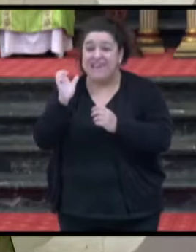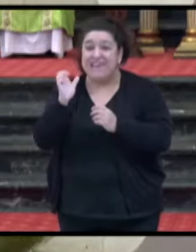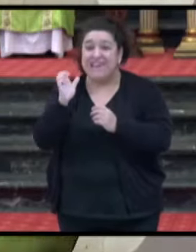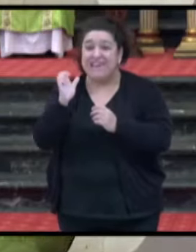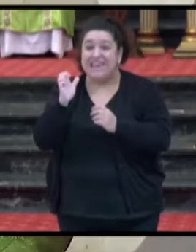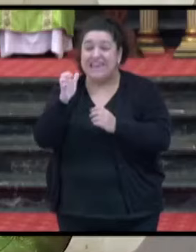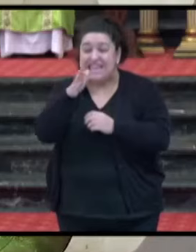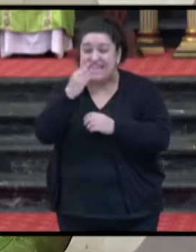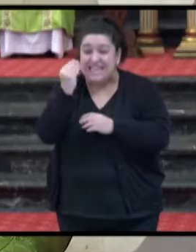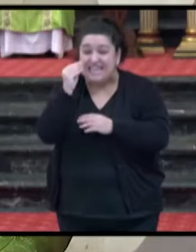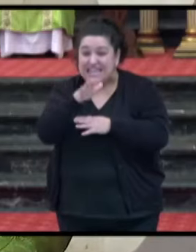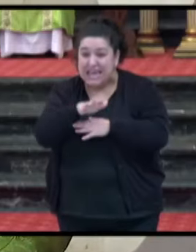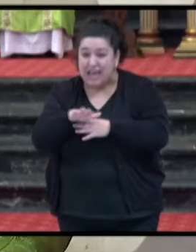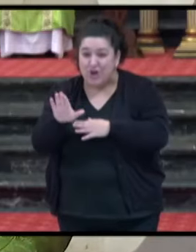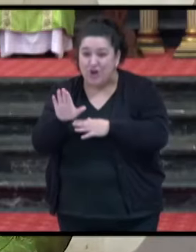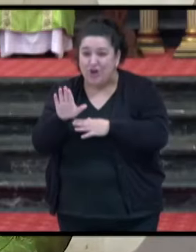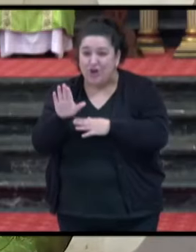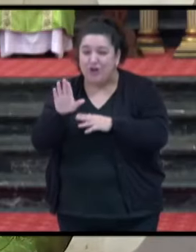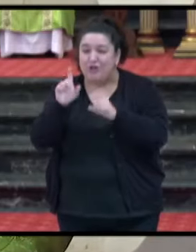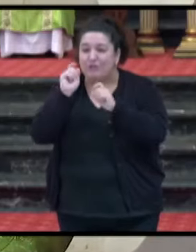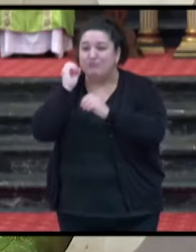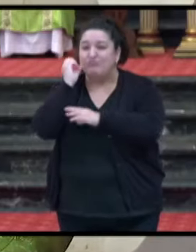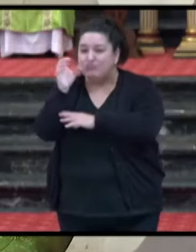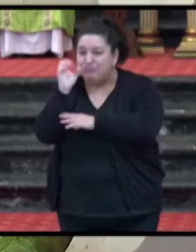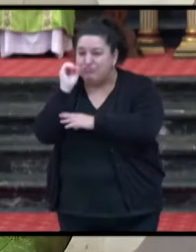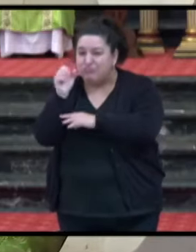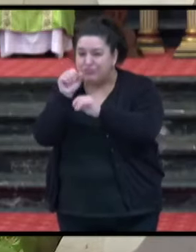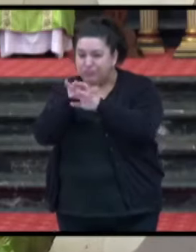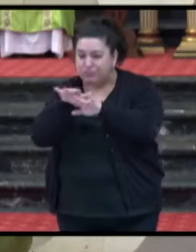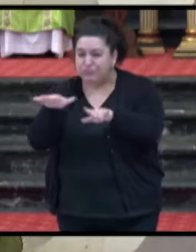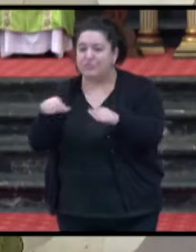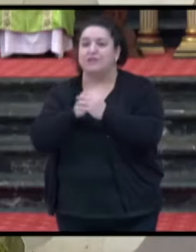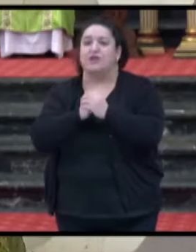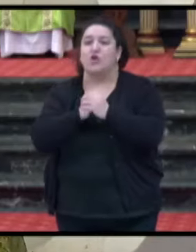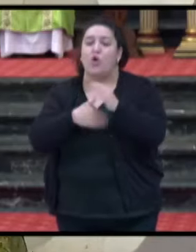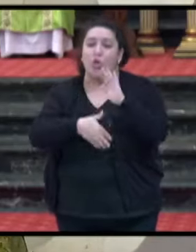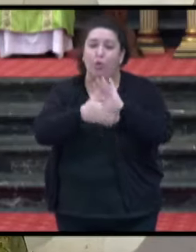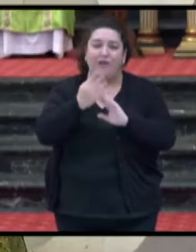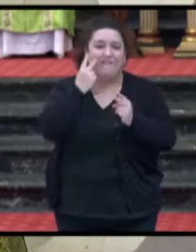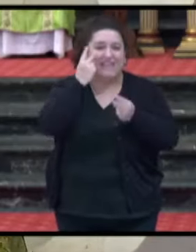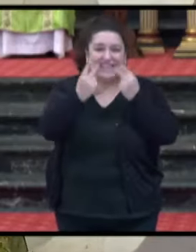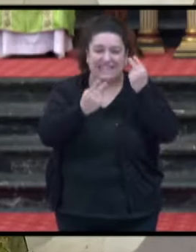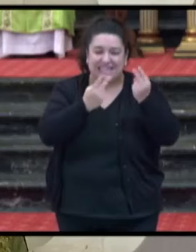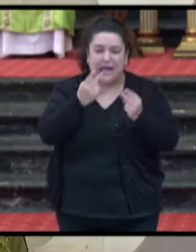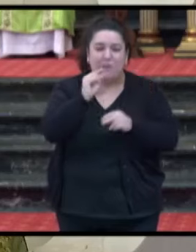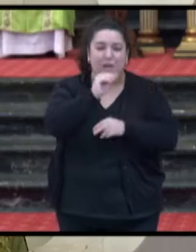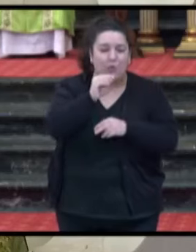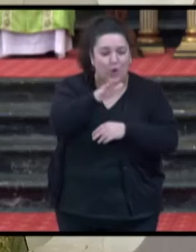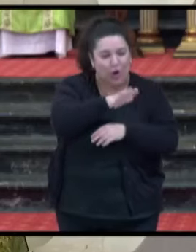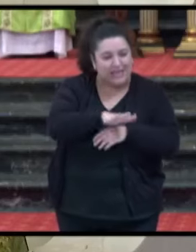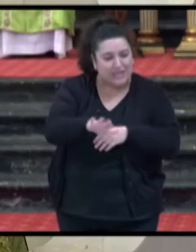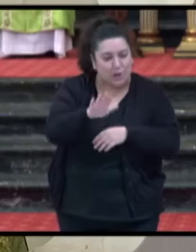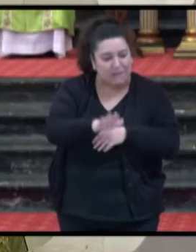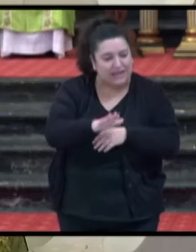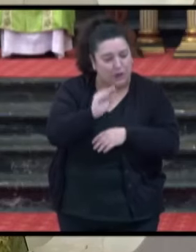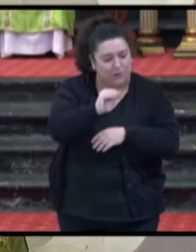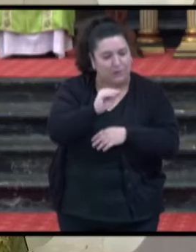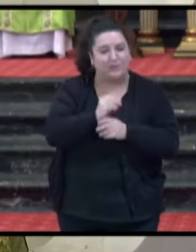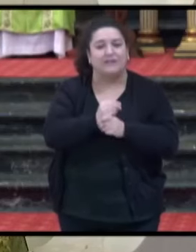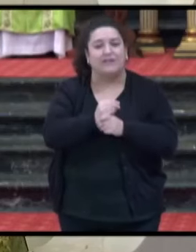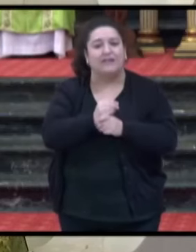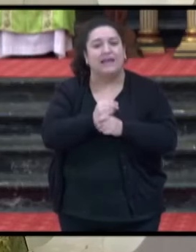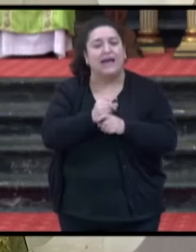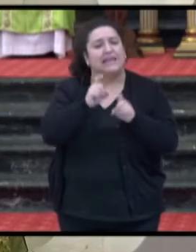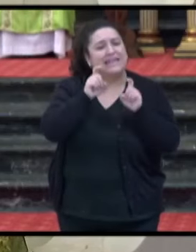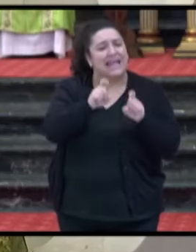sus nietos yo cuando voy a la visita Pastoral y pregunto a los niños a los niños pequeños quién te ha